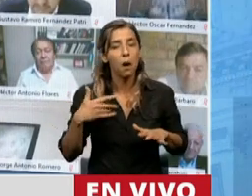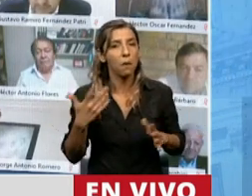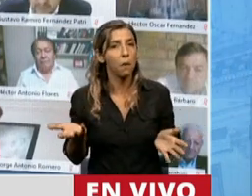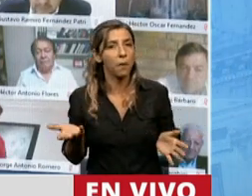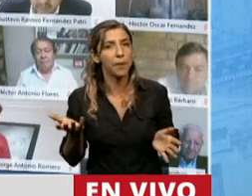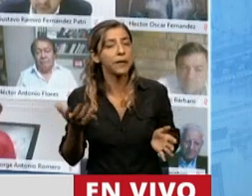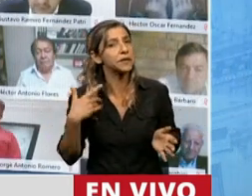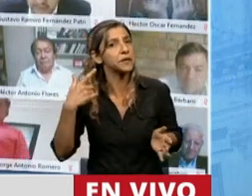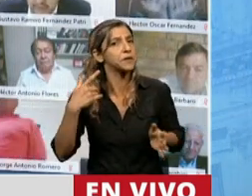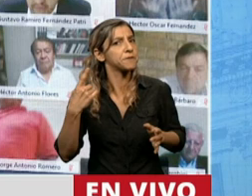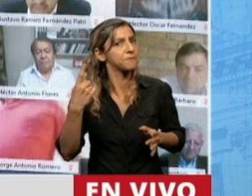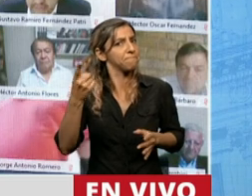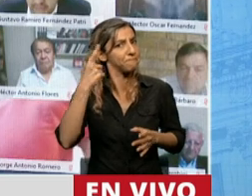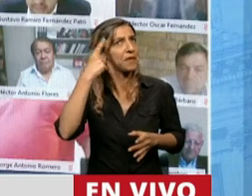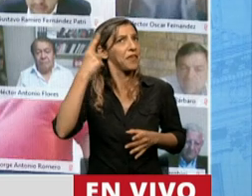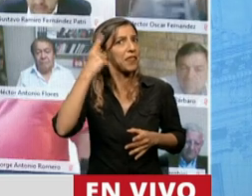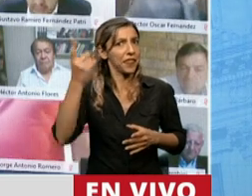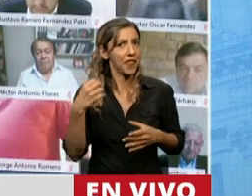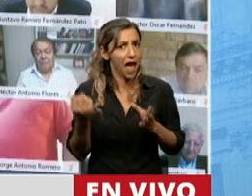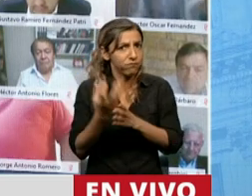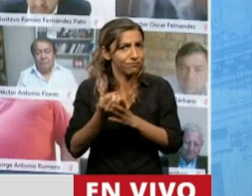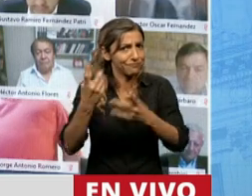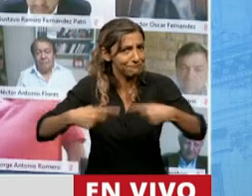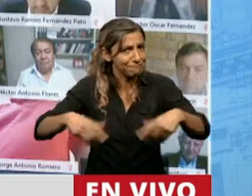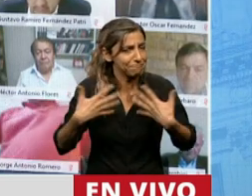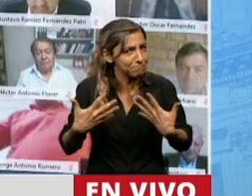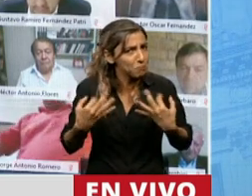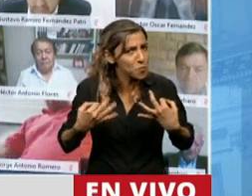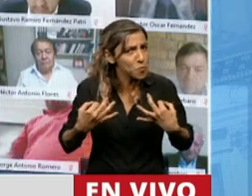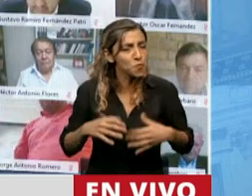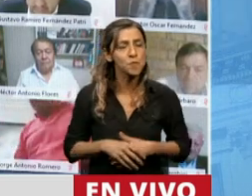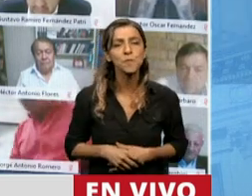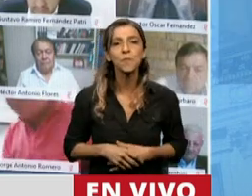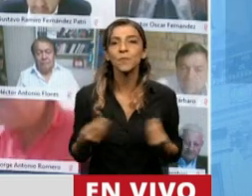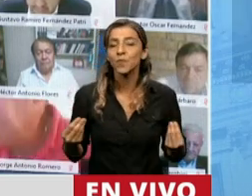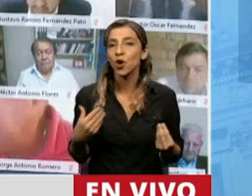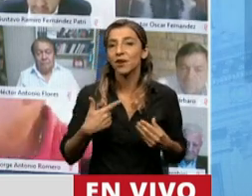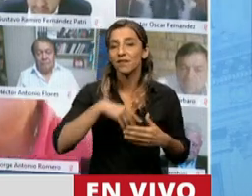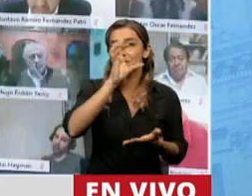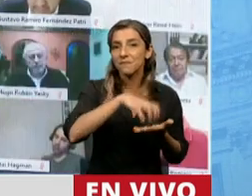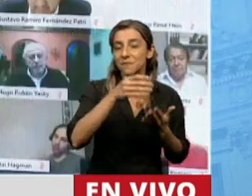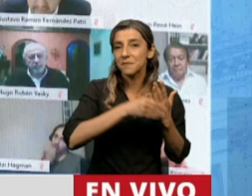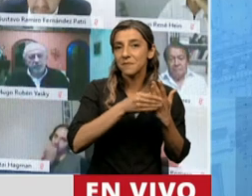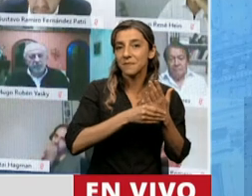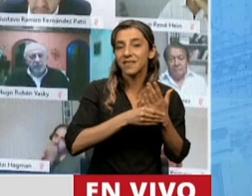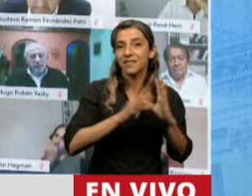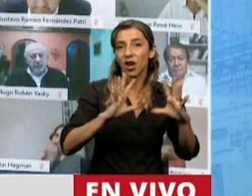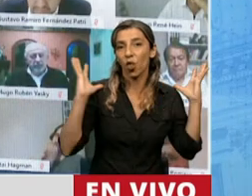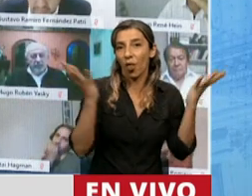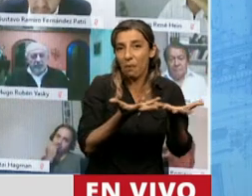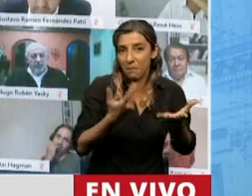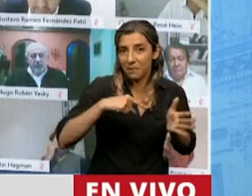absolutamente creativos porque solamente el Ministerio de ambiente de la ciudad de Buenos